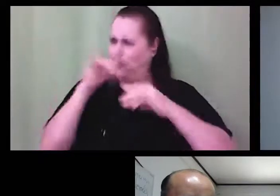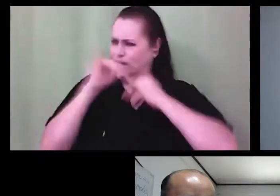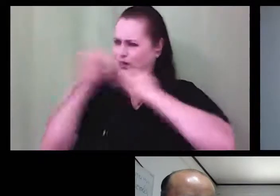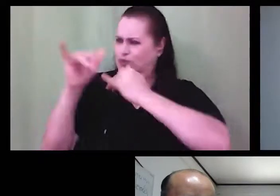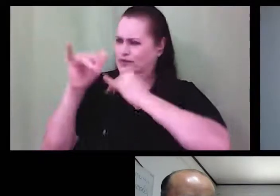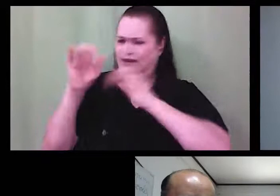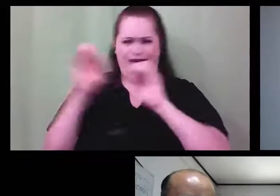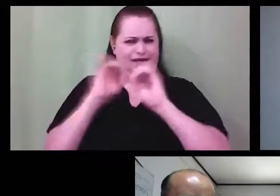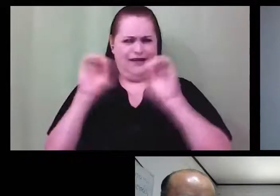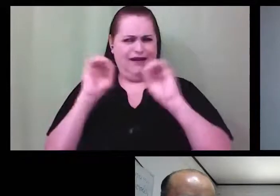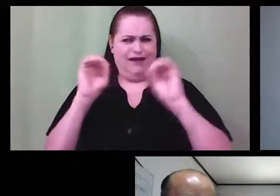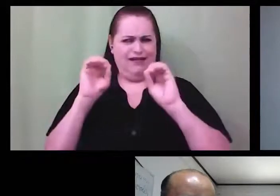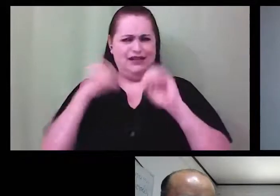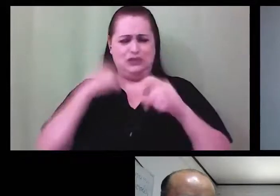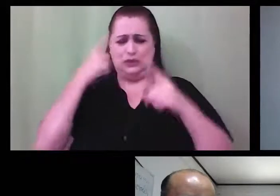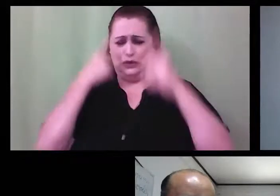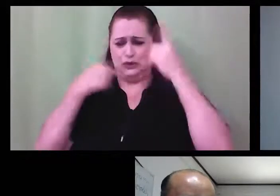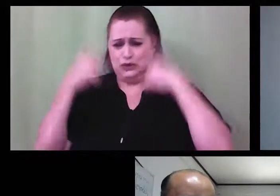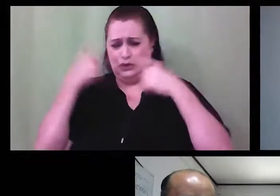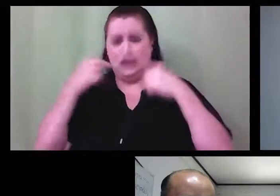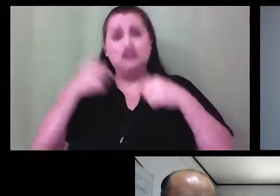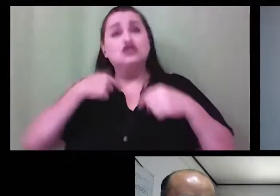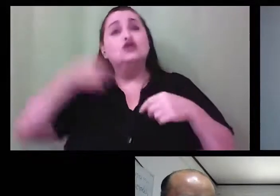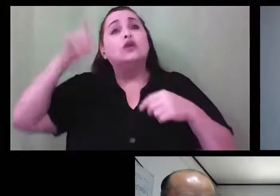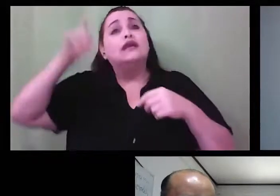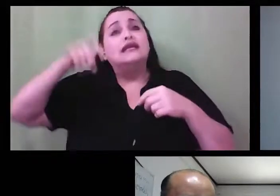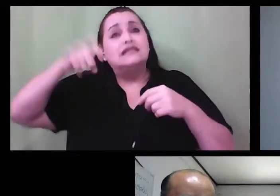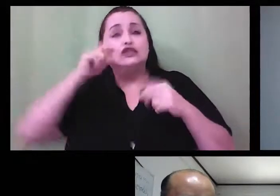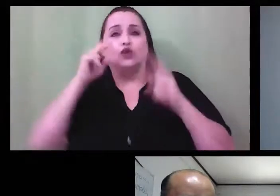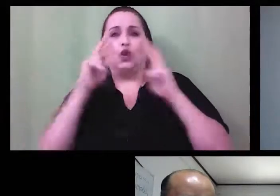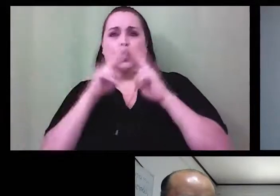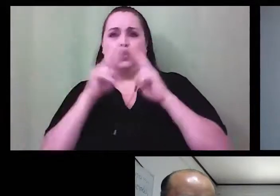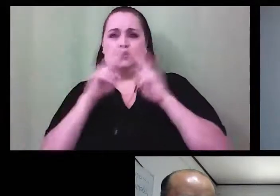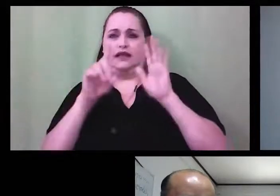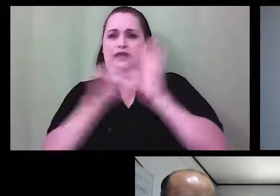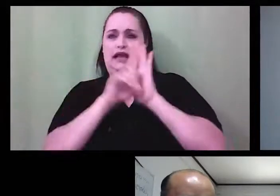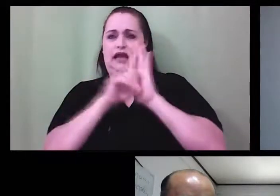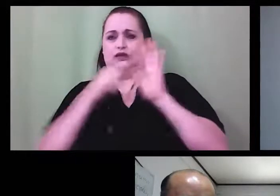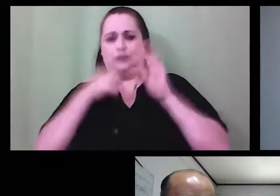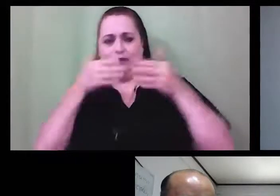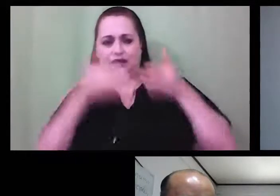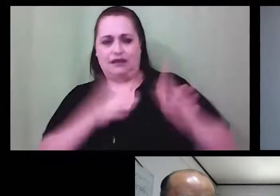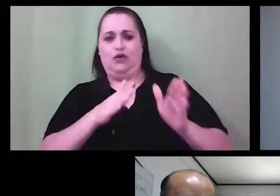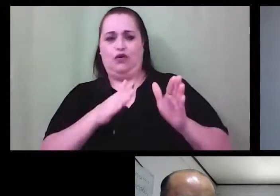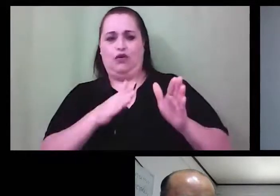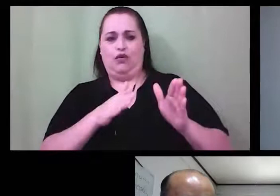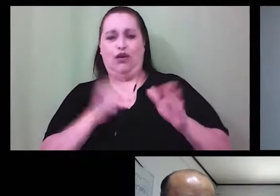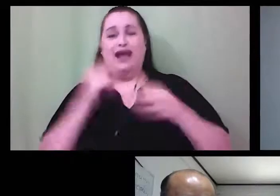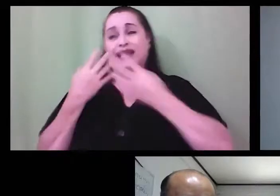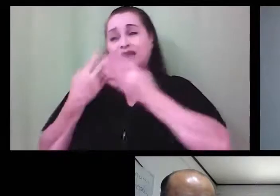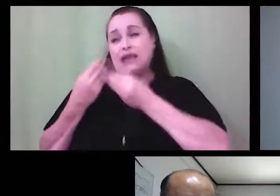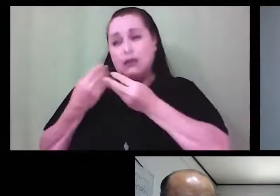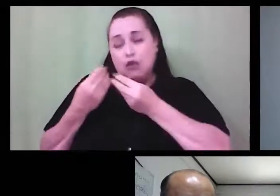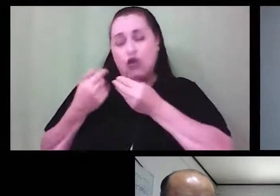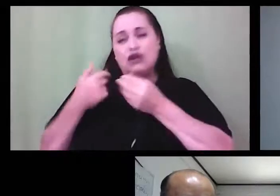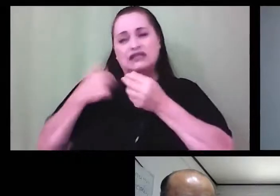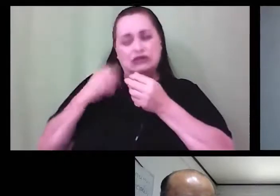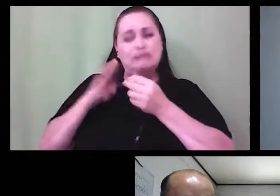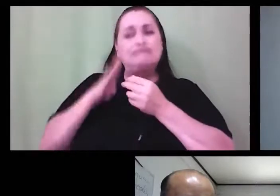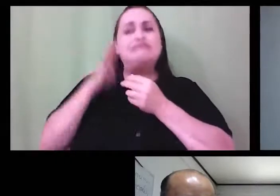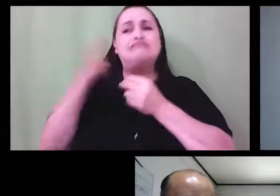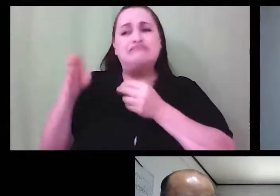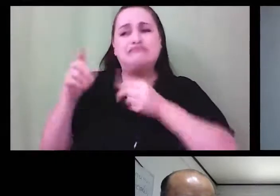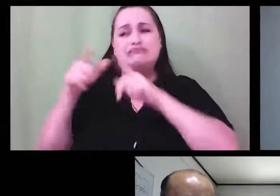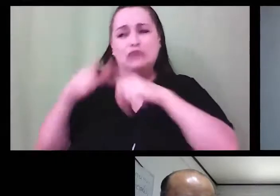denunciar a nadie, me puse a llorar, yo necesito conocer los derechos de mi hijo. Esos temores que me llevaron ahí y que